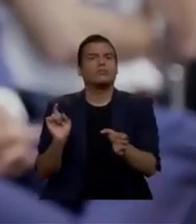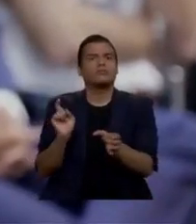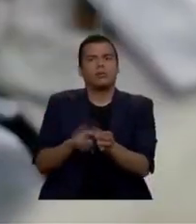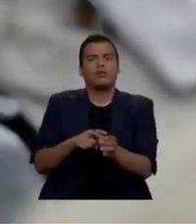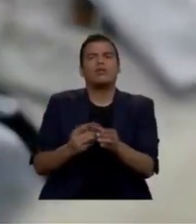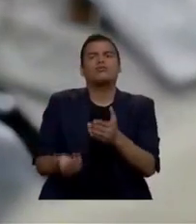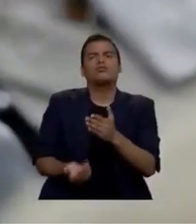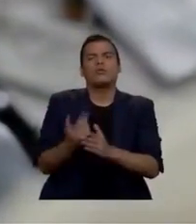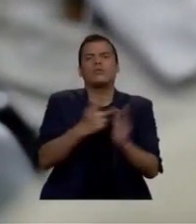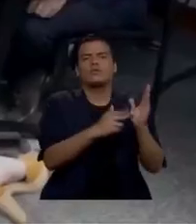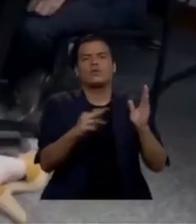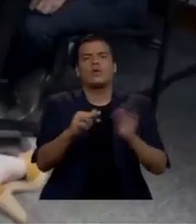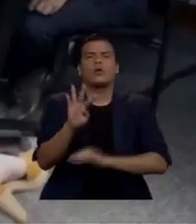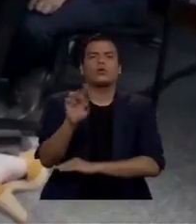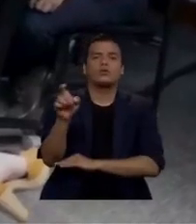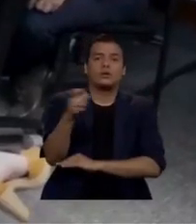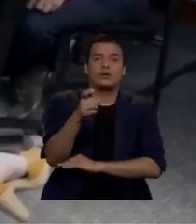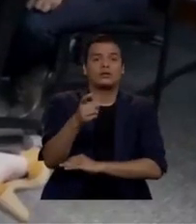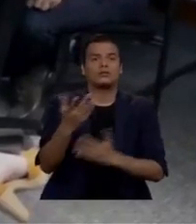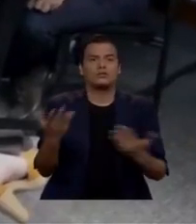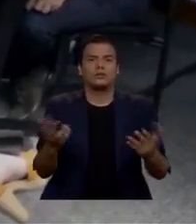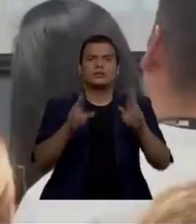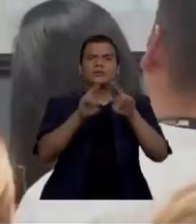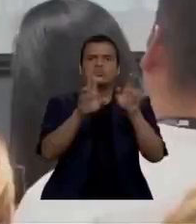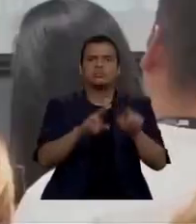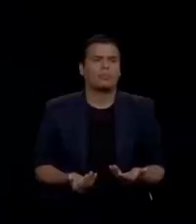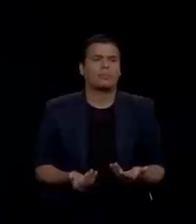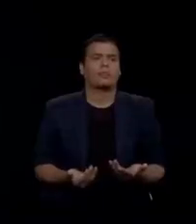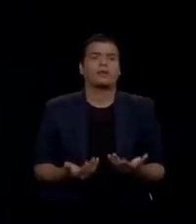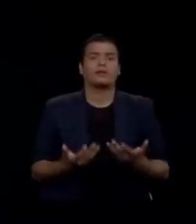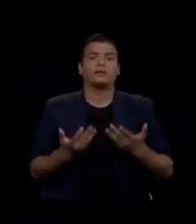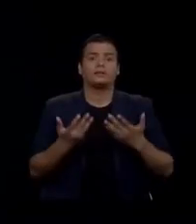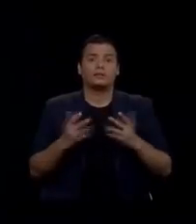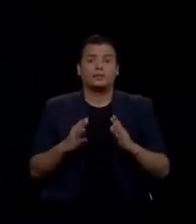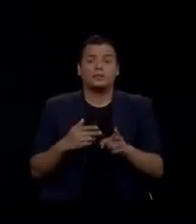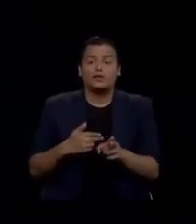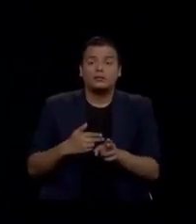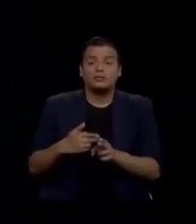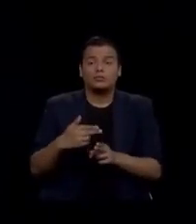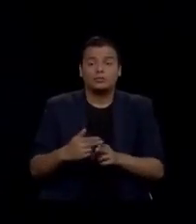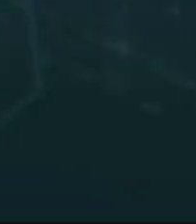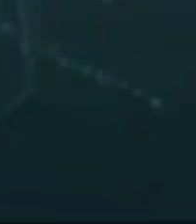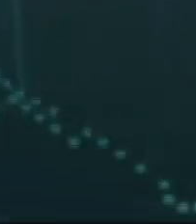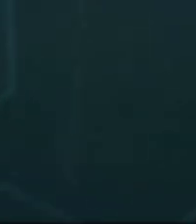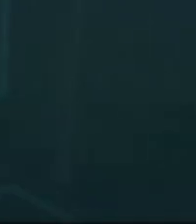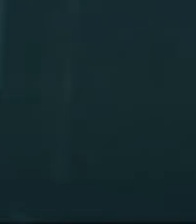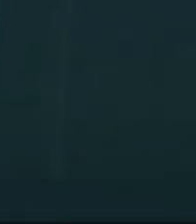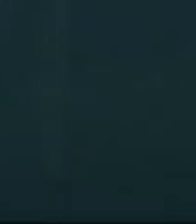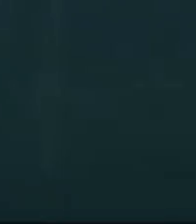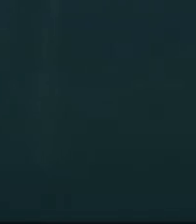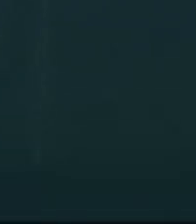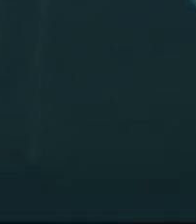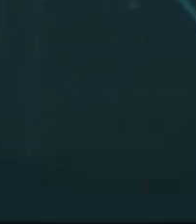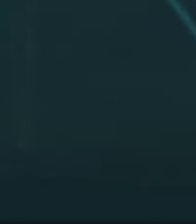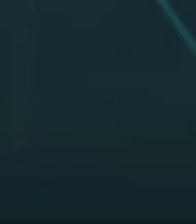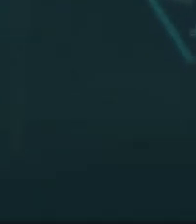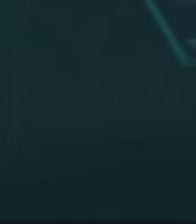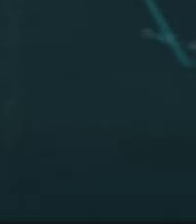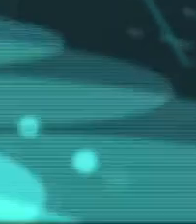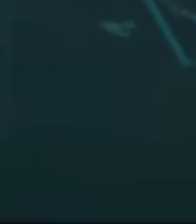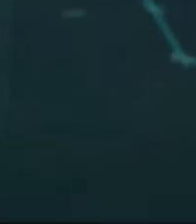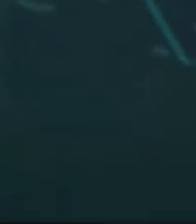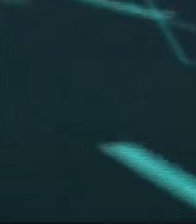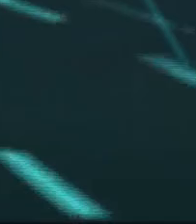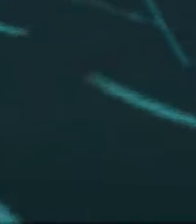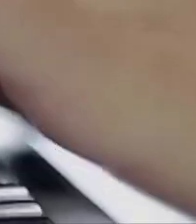a unas buenas velocidades a un buen internet conectando bien a la gente más a más tardar al 2021 las frecuencias de